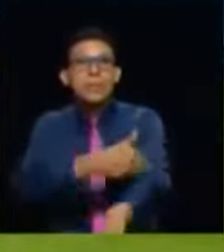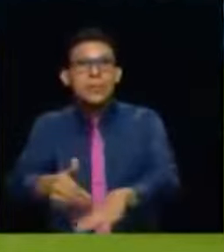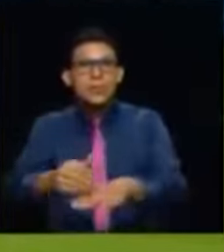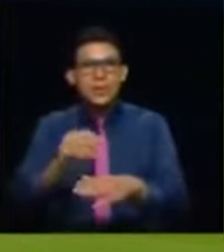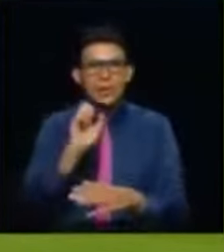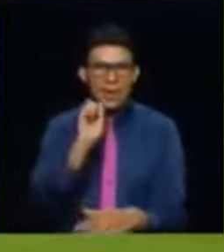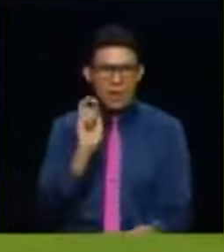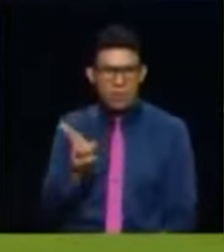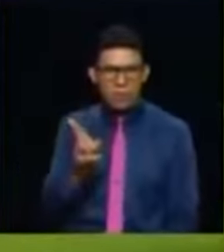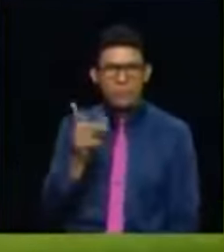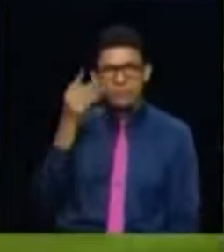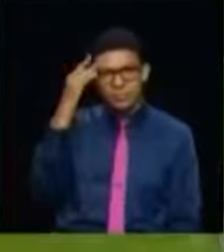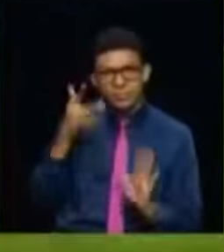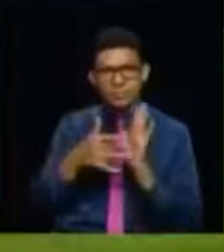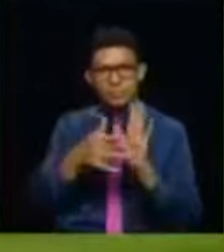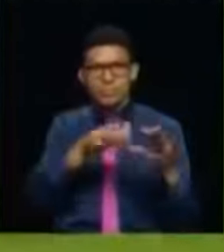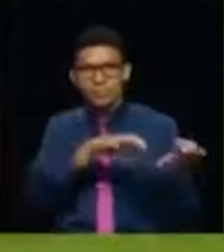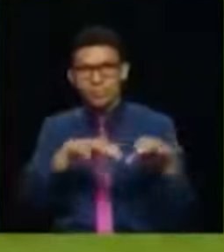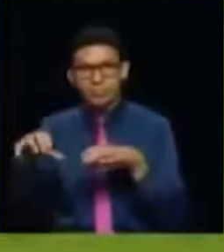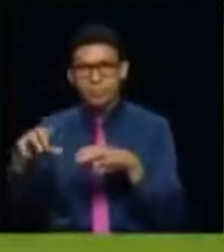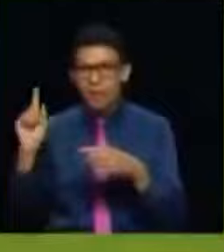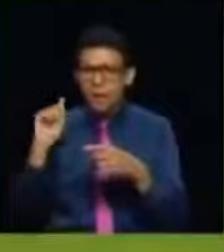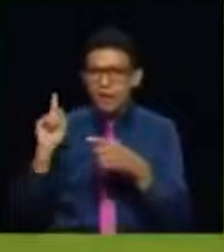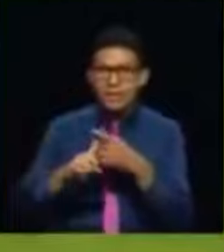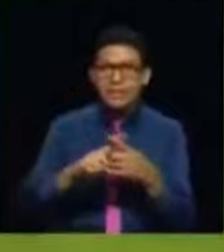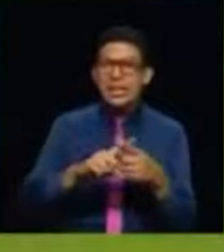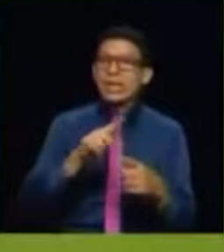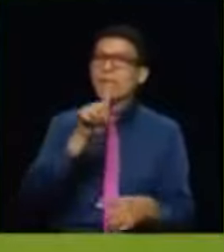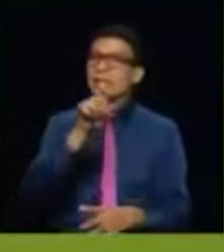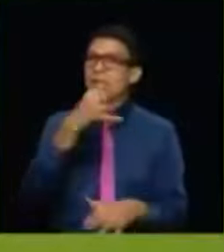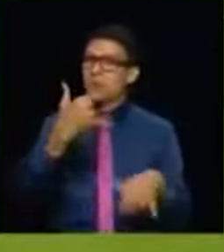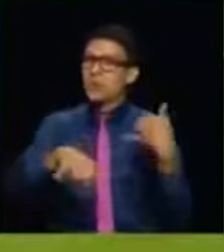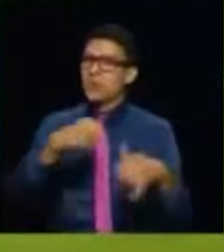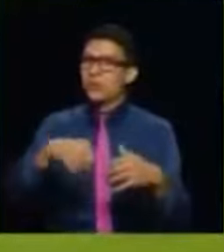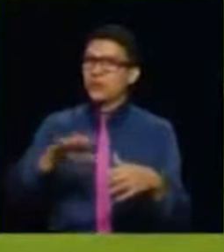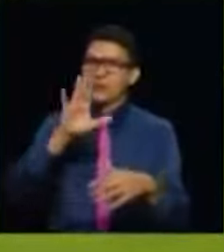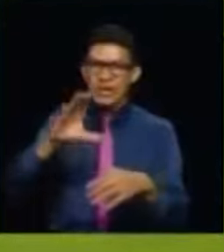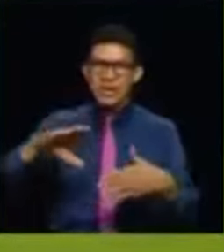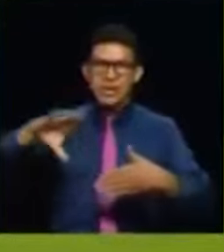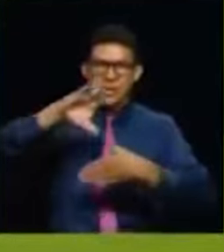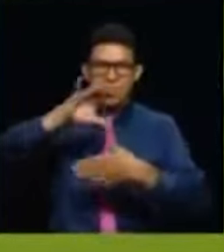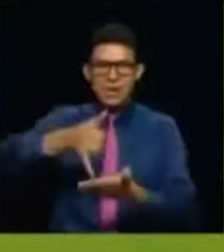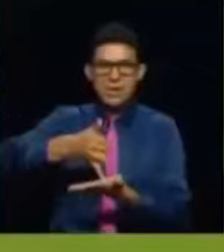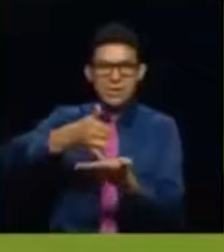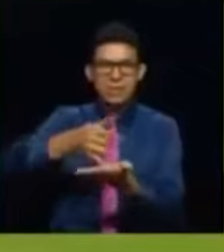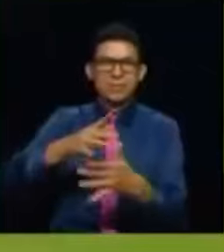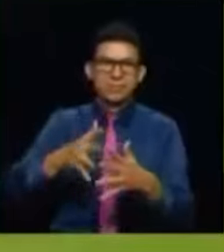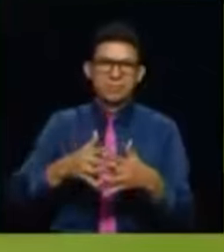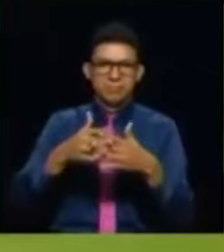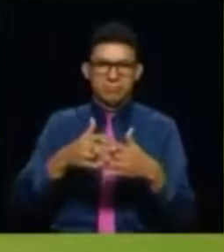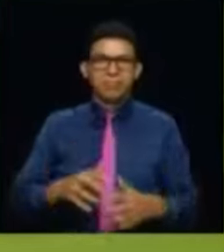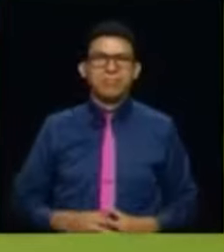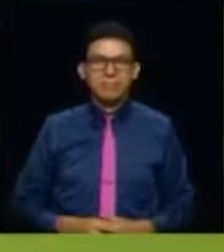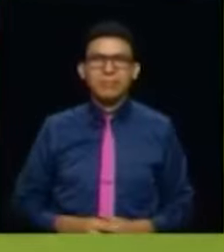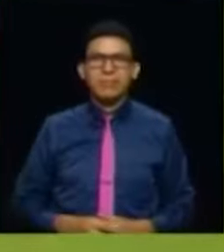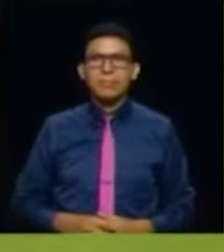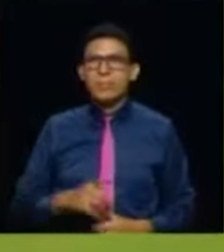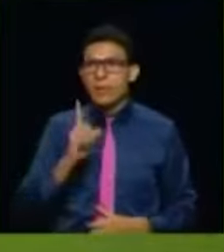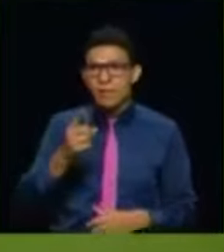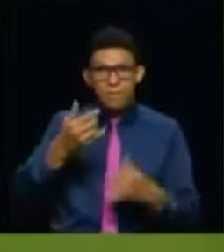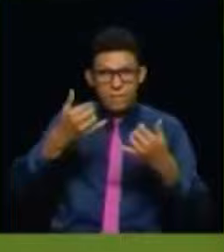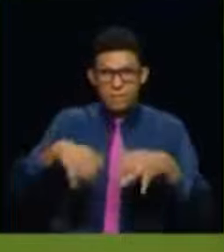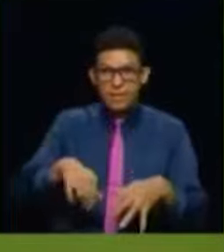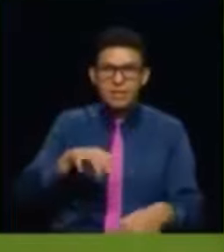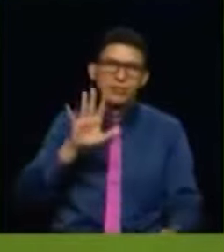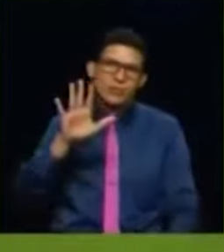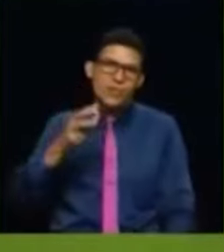mostrar su rendimiento en la cancha durante los 6 partidos que disputó en la Copa América en Estados Unidos. Mojica terminó su paso por el